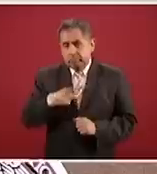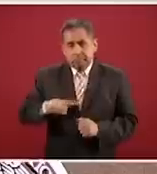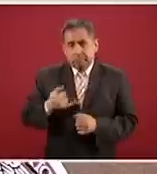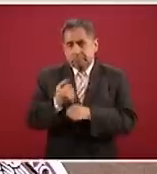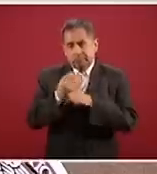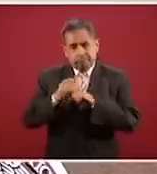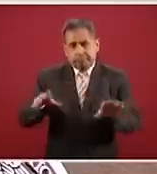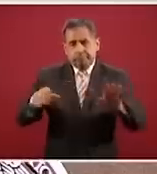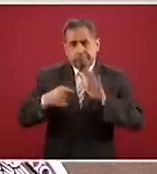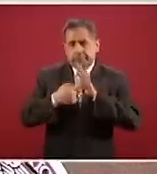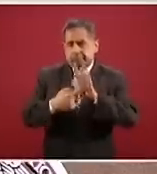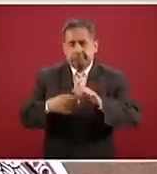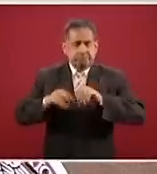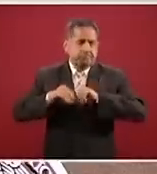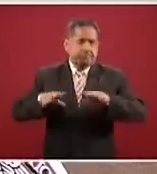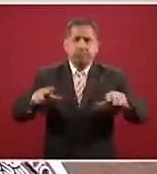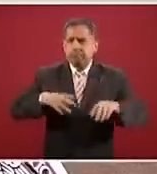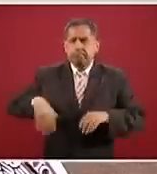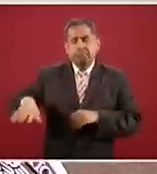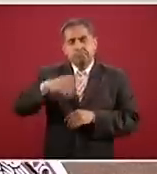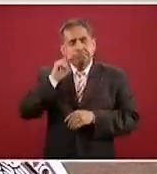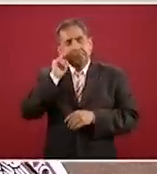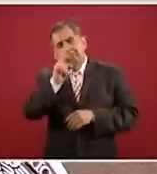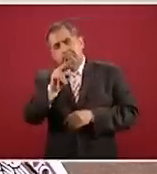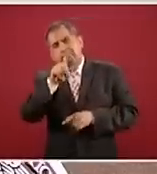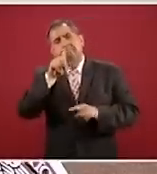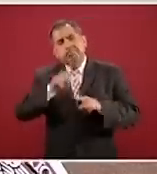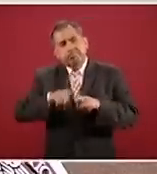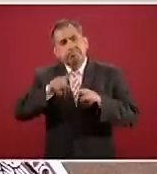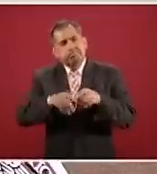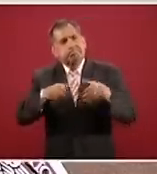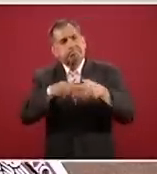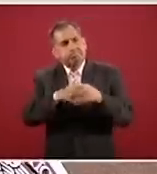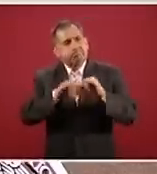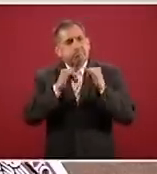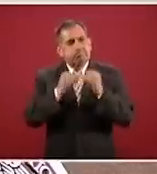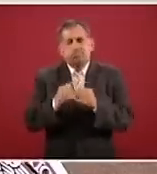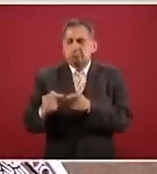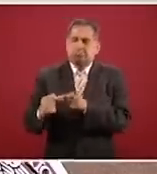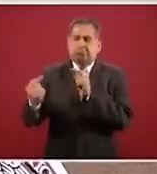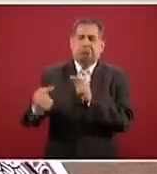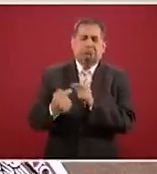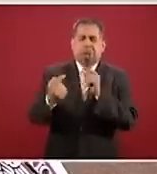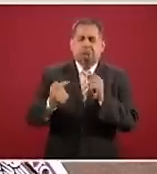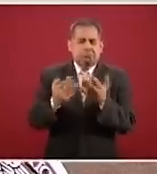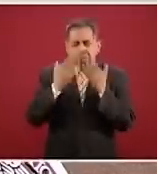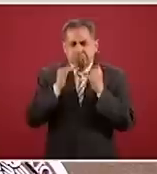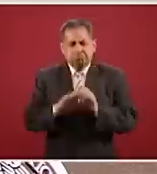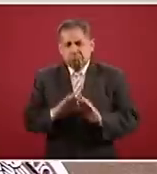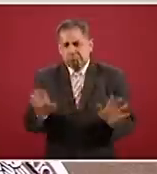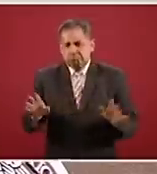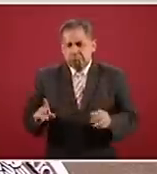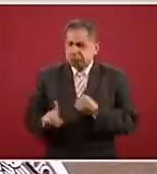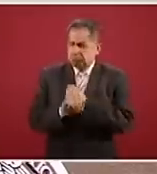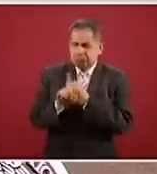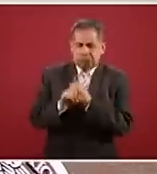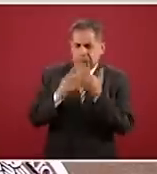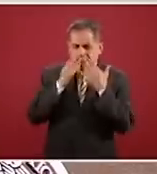informarle a los ciudadanos. No tenemos diferencias, no hay